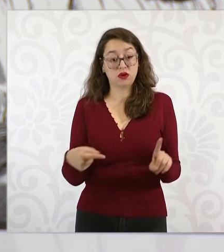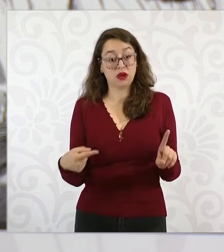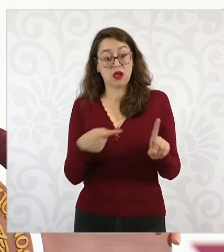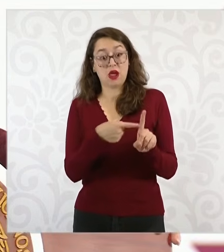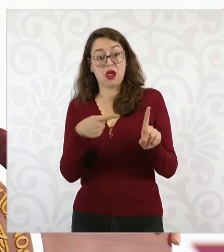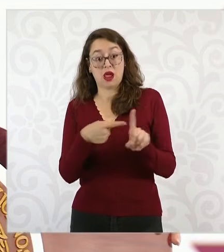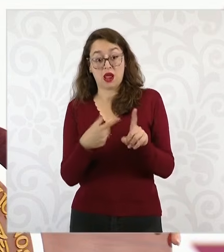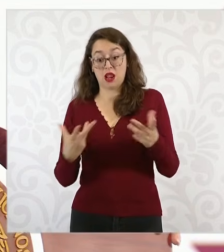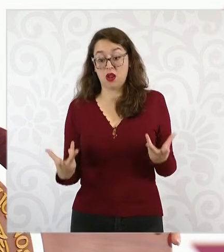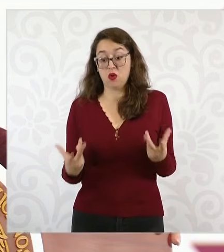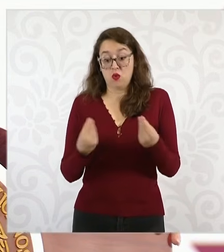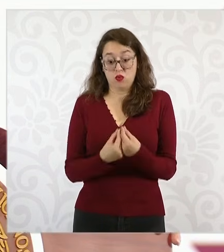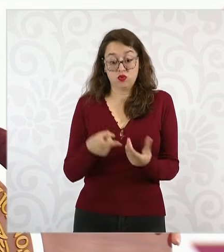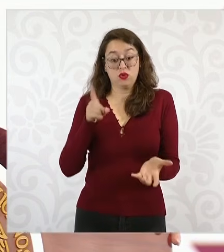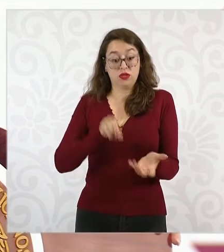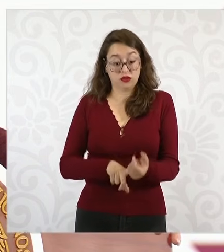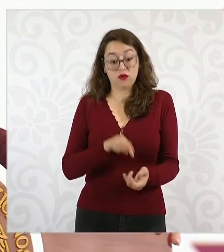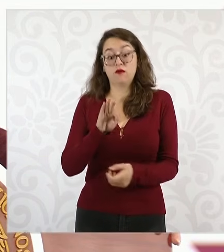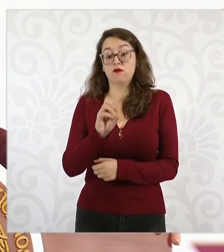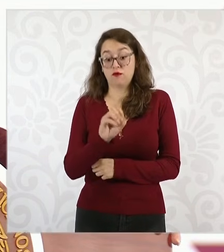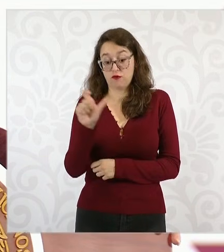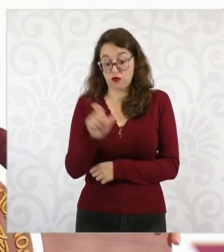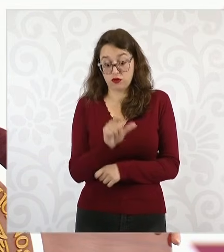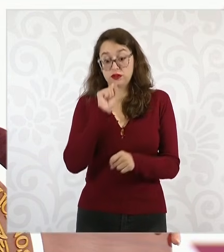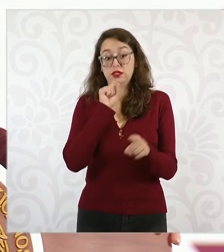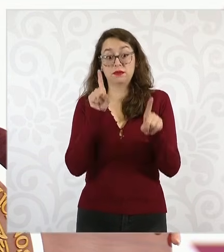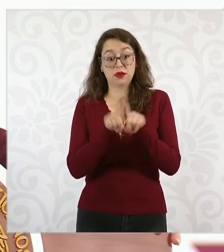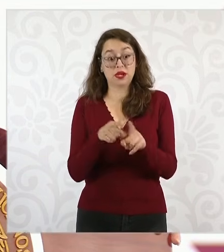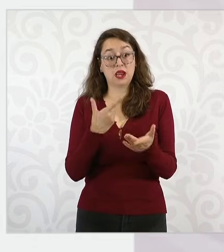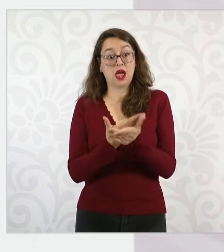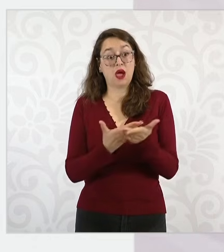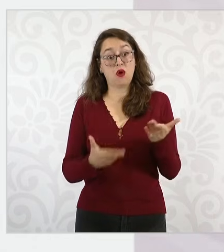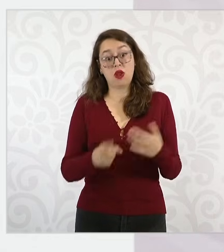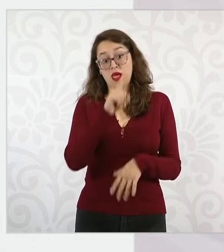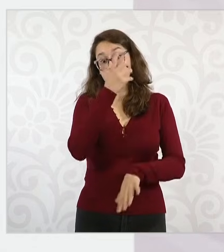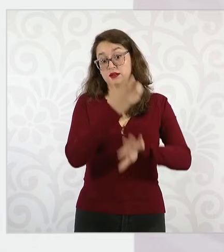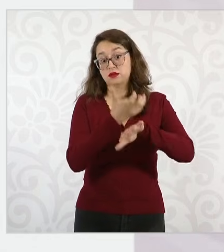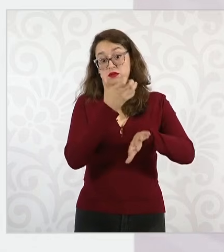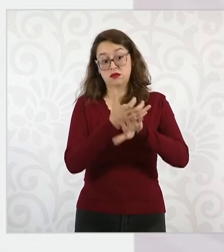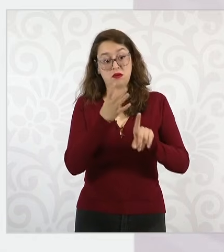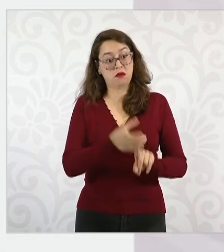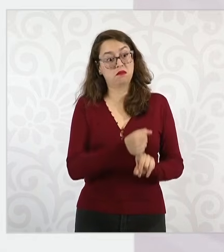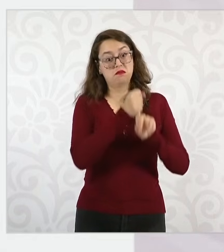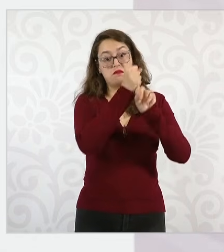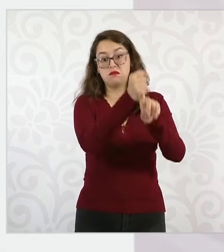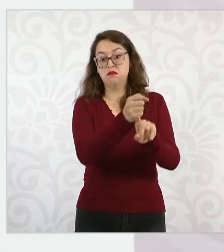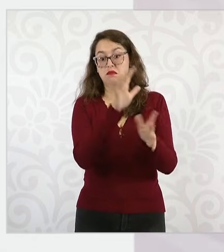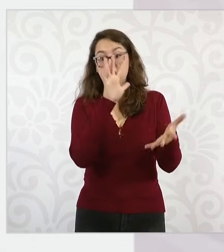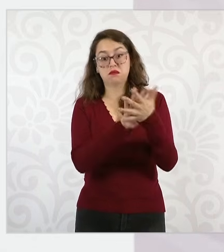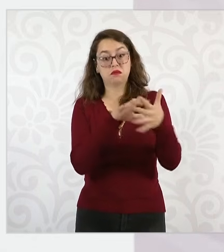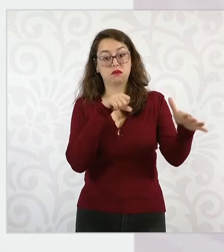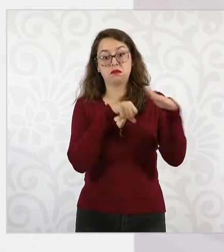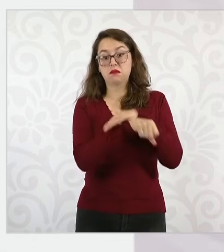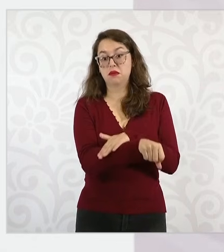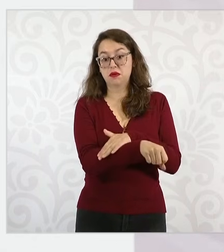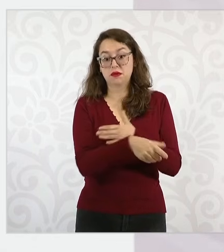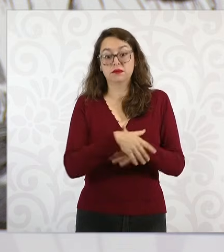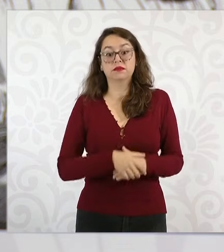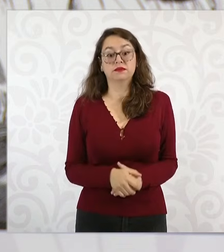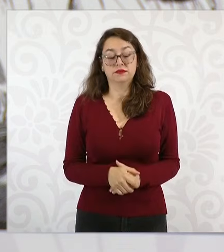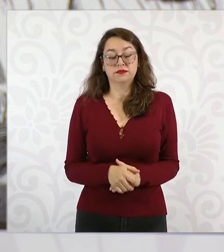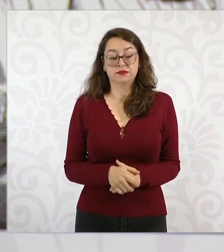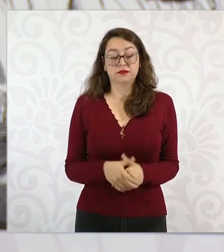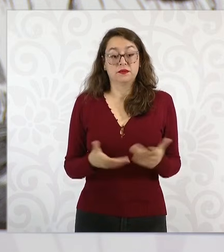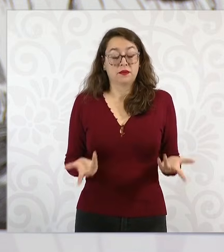del gobierno de Fox, que hoy está preso en Estados Unidos, y que después de terminar